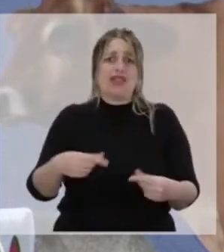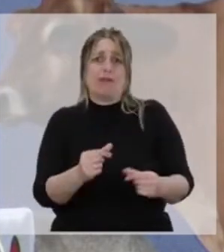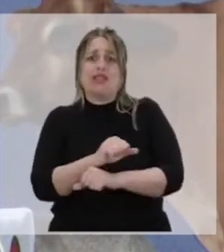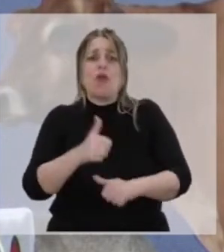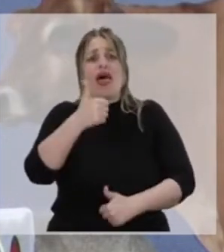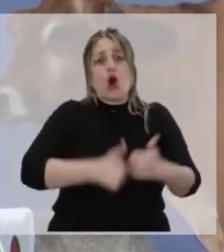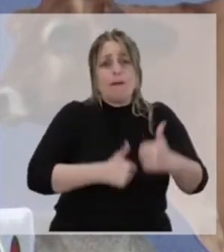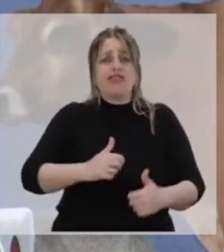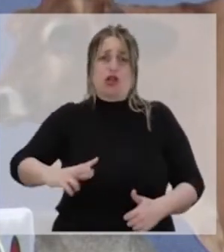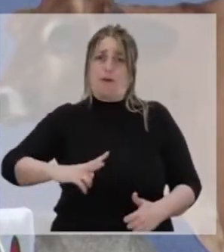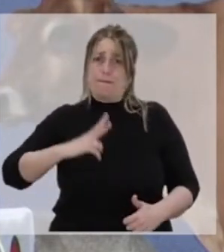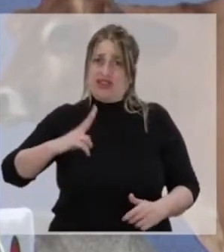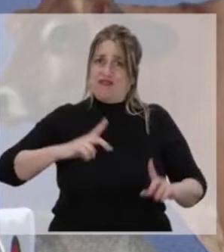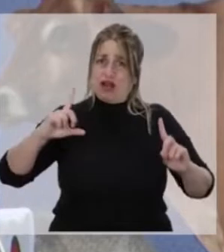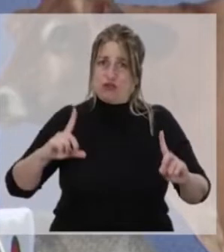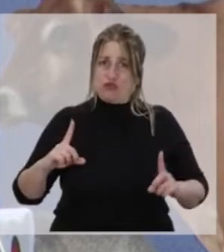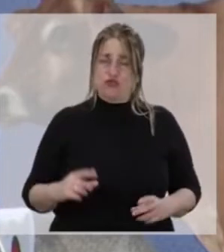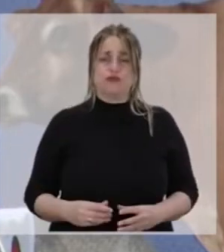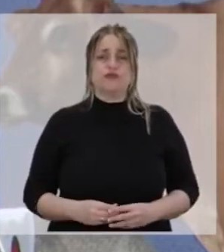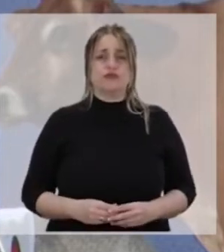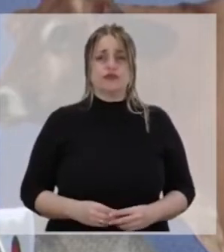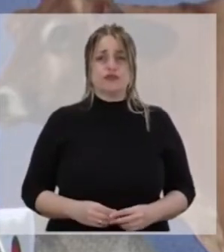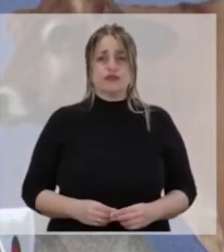y para que puedan competir con lo privado